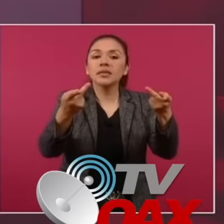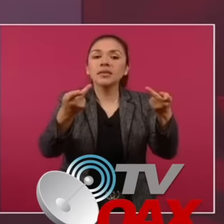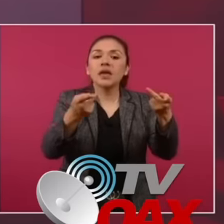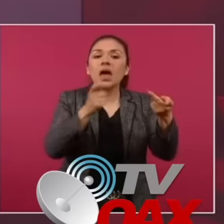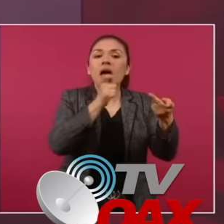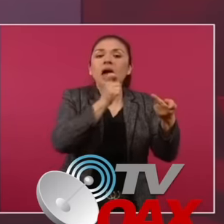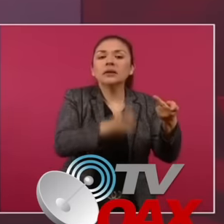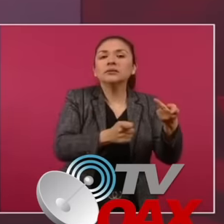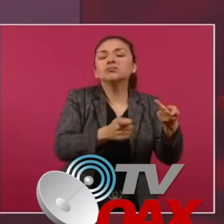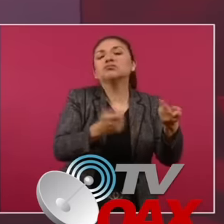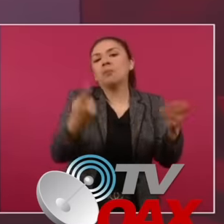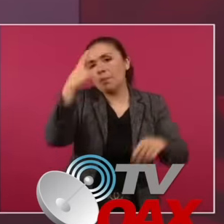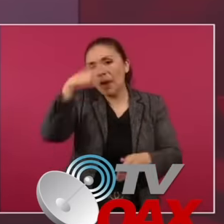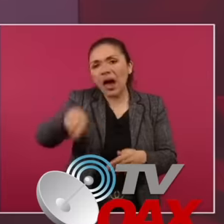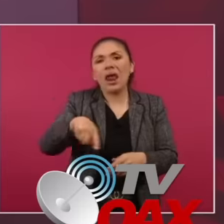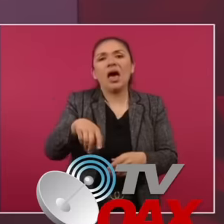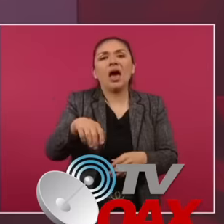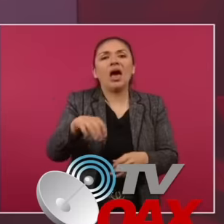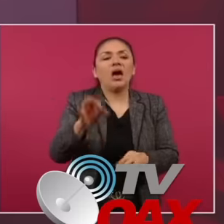grava